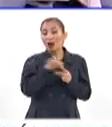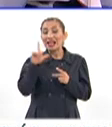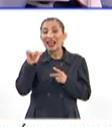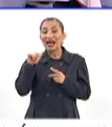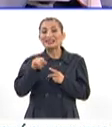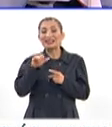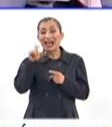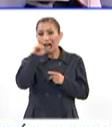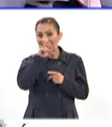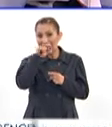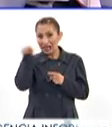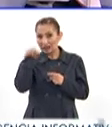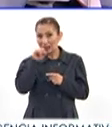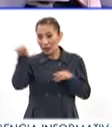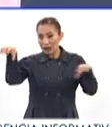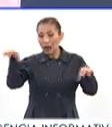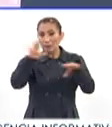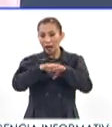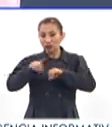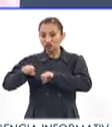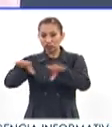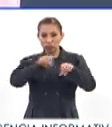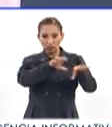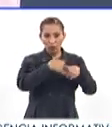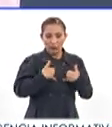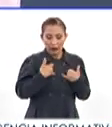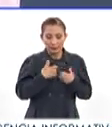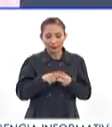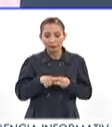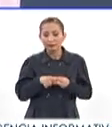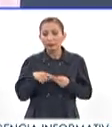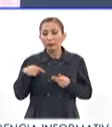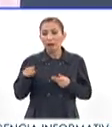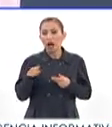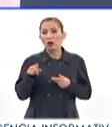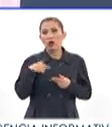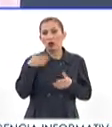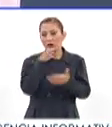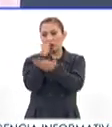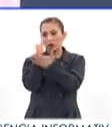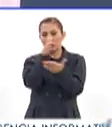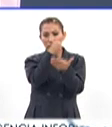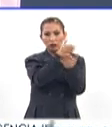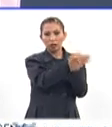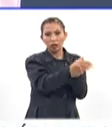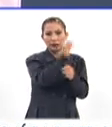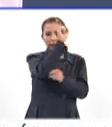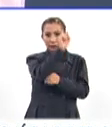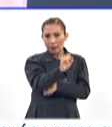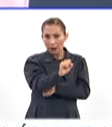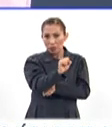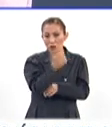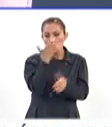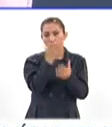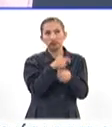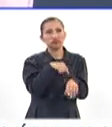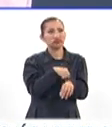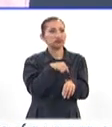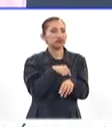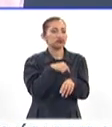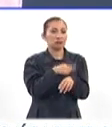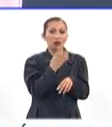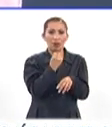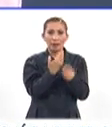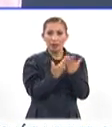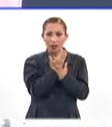Águilas para que podamos llegar a más jóvenes. Pero llegan ahí los sábados, es a partir de